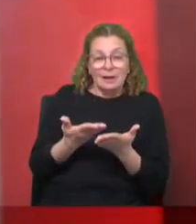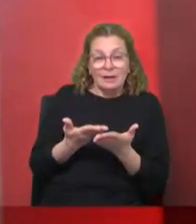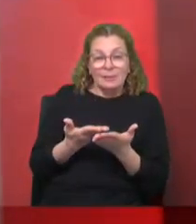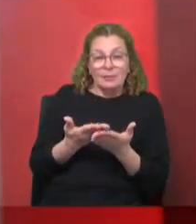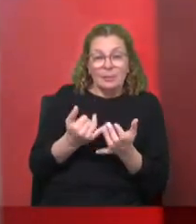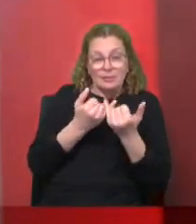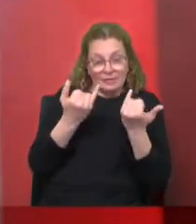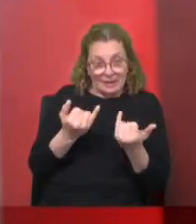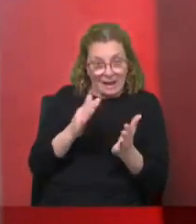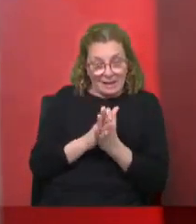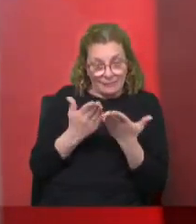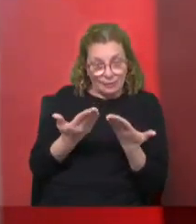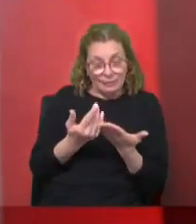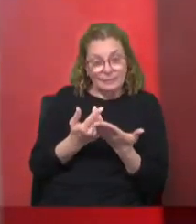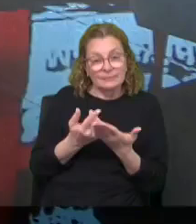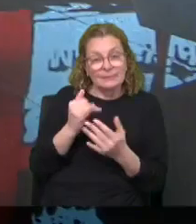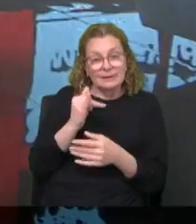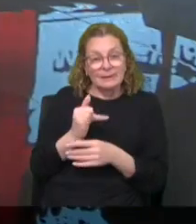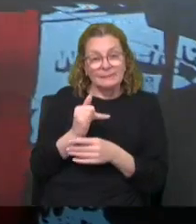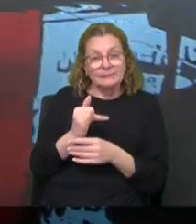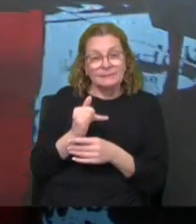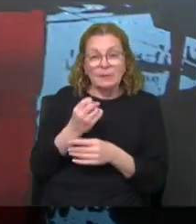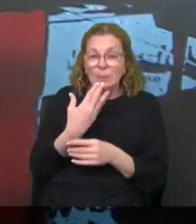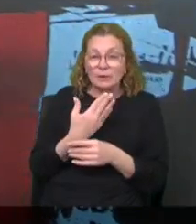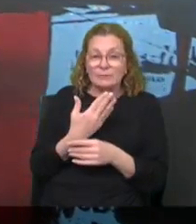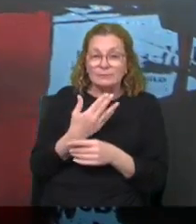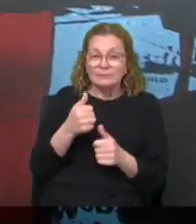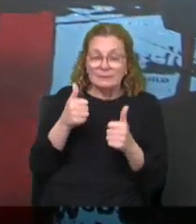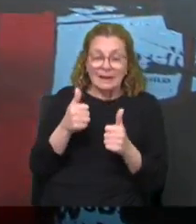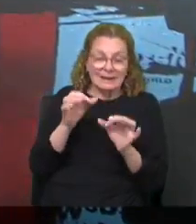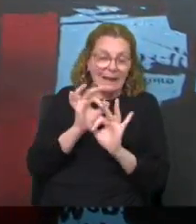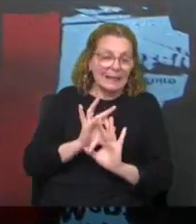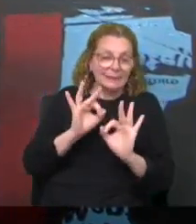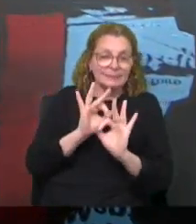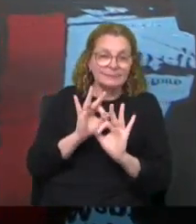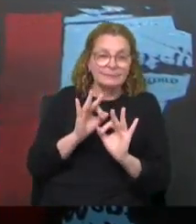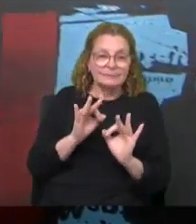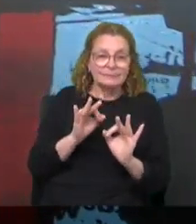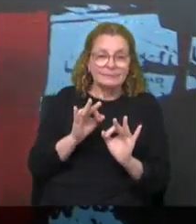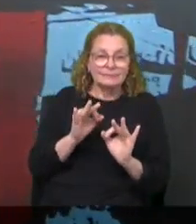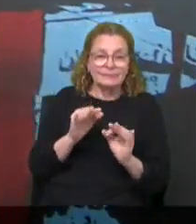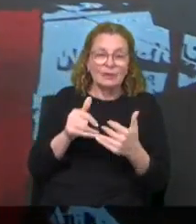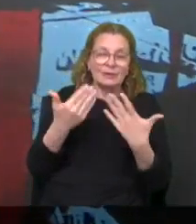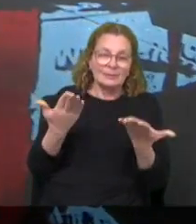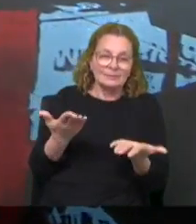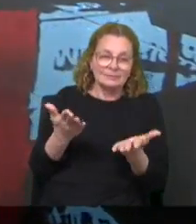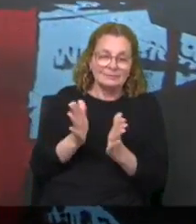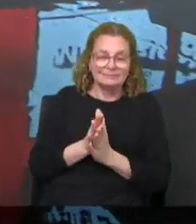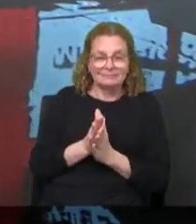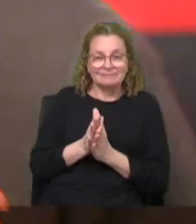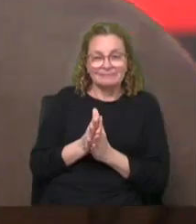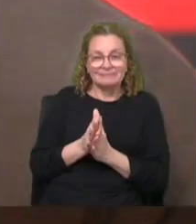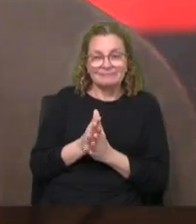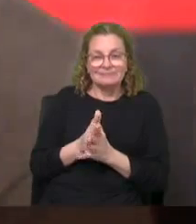día. Wow. Y bueno, está, nada, después pasarla bien, qué sé yo. Tienen horas para pasarla bien.